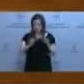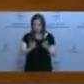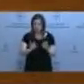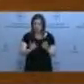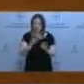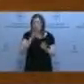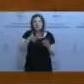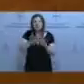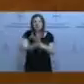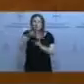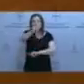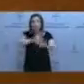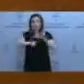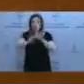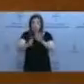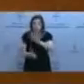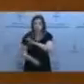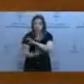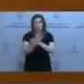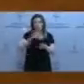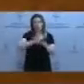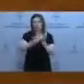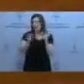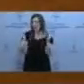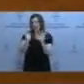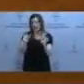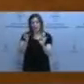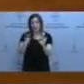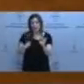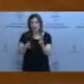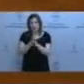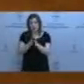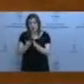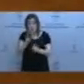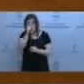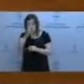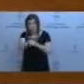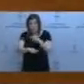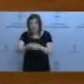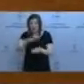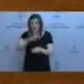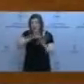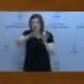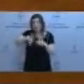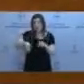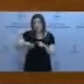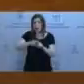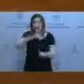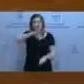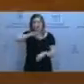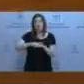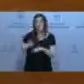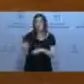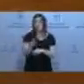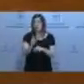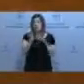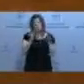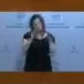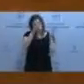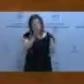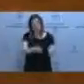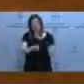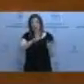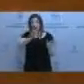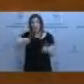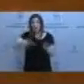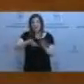ni uno de los problemas que se ha encontrado y que le han dejado sus compañeros socialistas, porque no ha cumplido su palabra, por lo que usted se ha convertido en